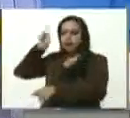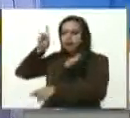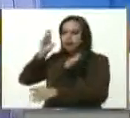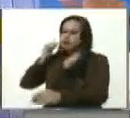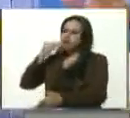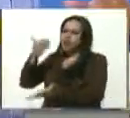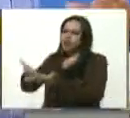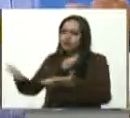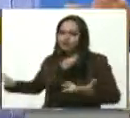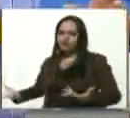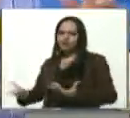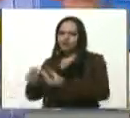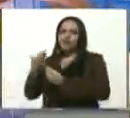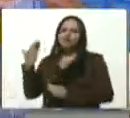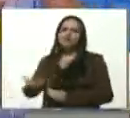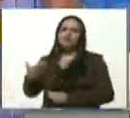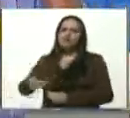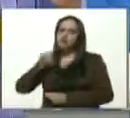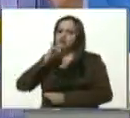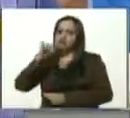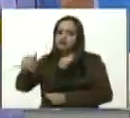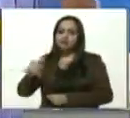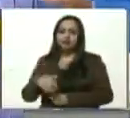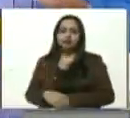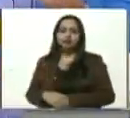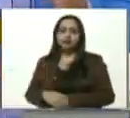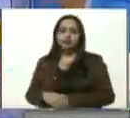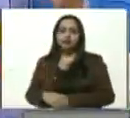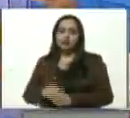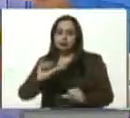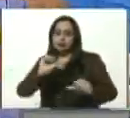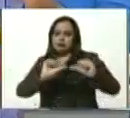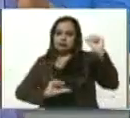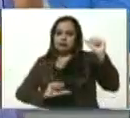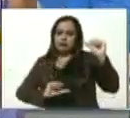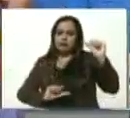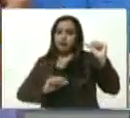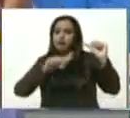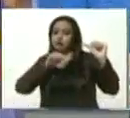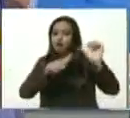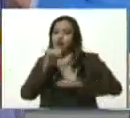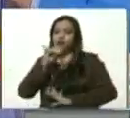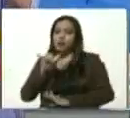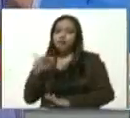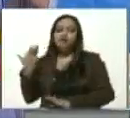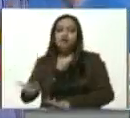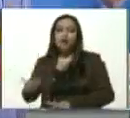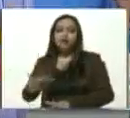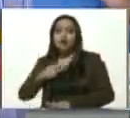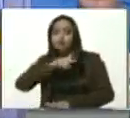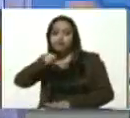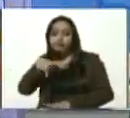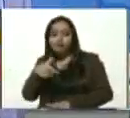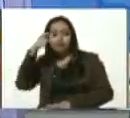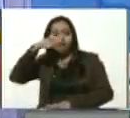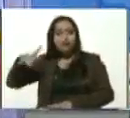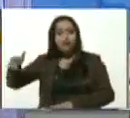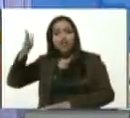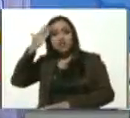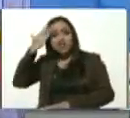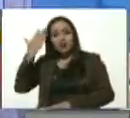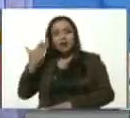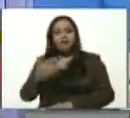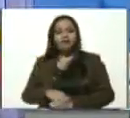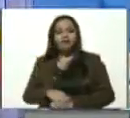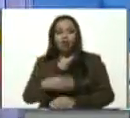con nosotros. Importante la información, sobre todo porque la información siempre da certidumbre, que la gente sepa y bueno, claro, que además el Estado venezolano está